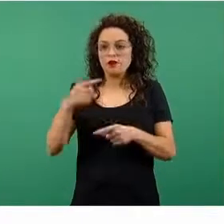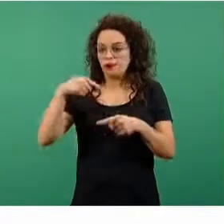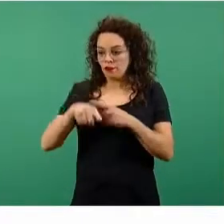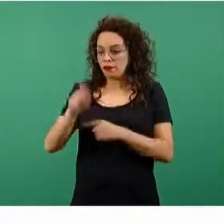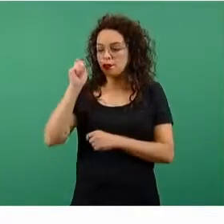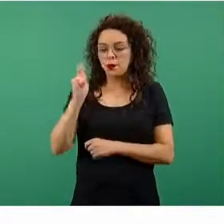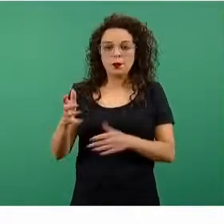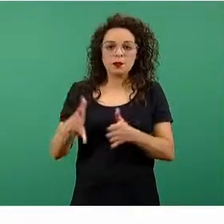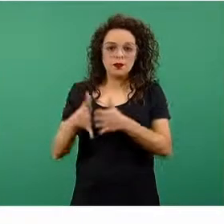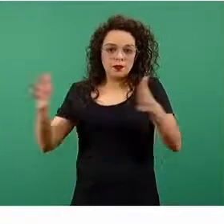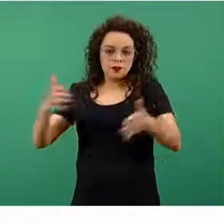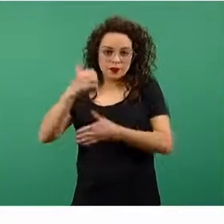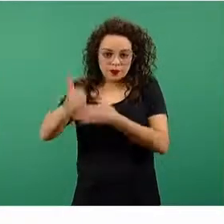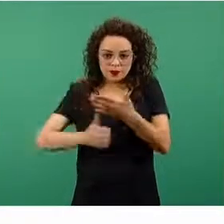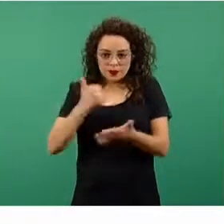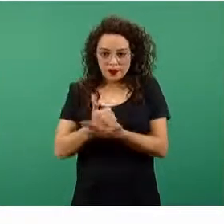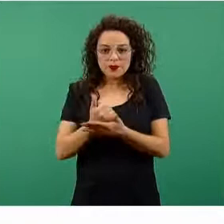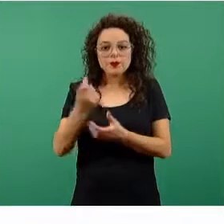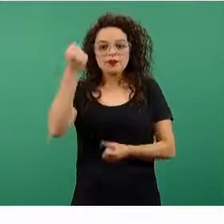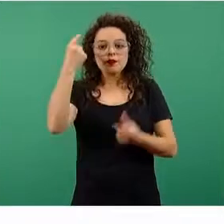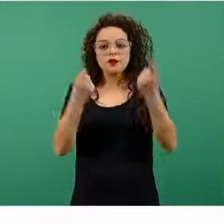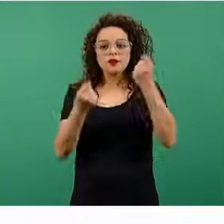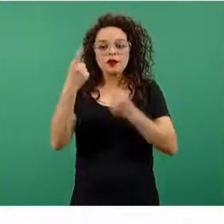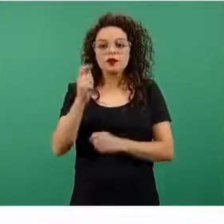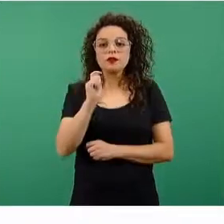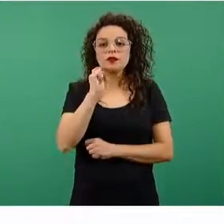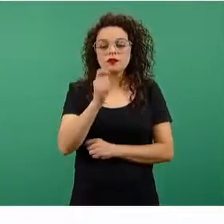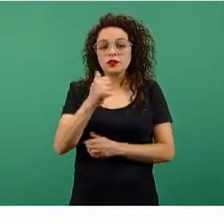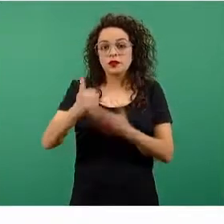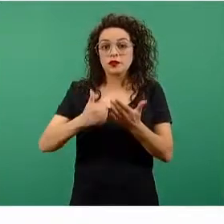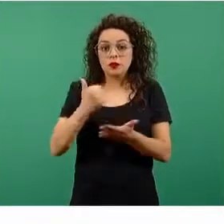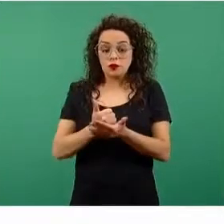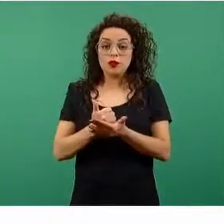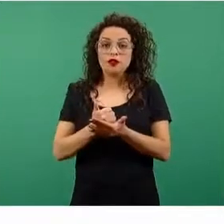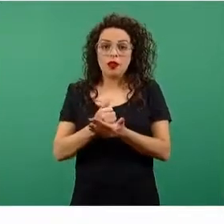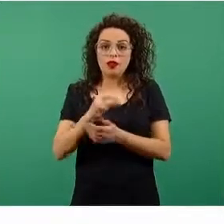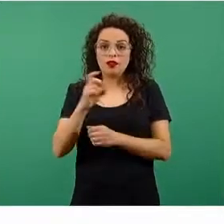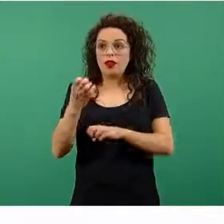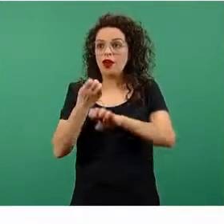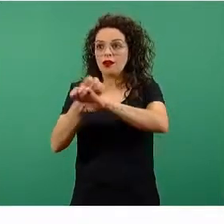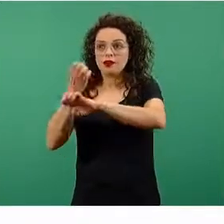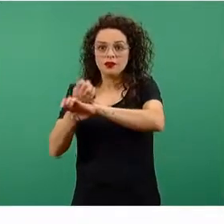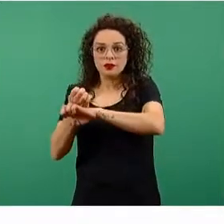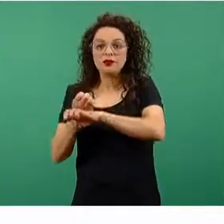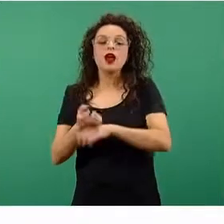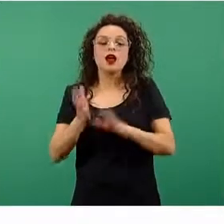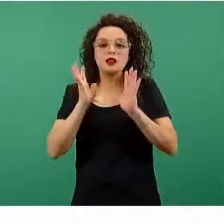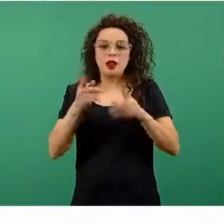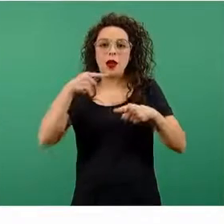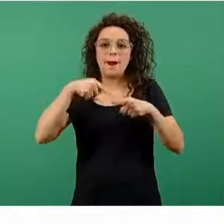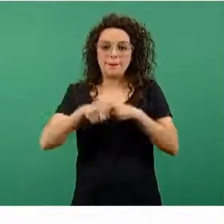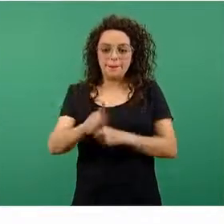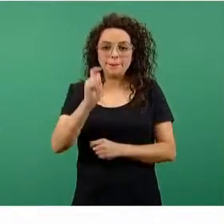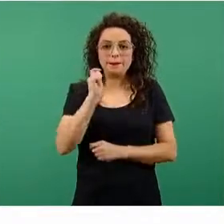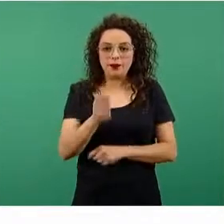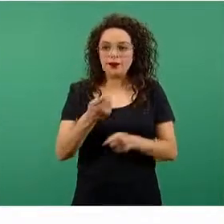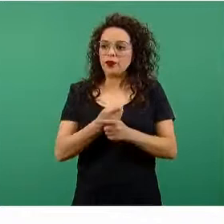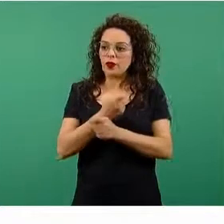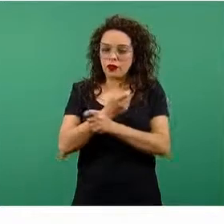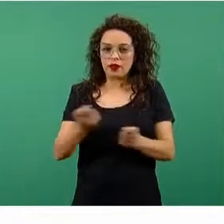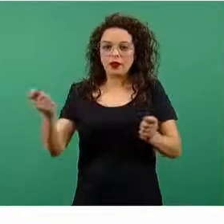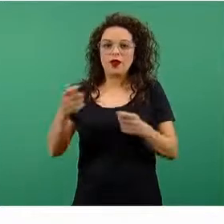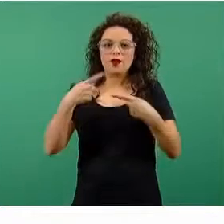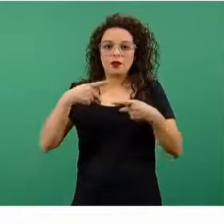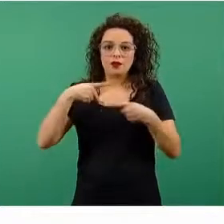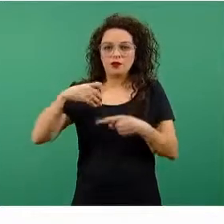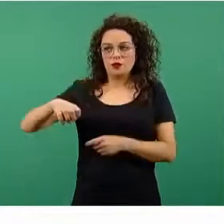de las capitales de los estados, que son ciudades principales, también ya están siendo involucradas en el componente de personas adultas